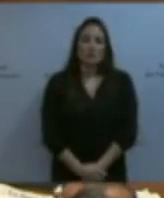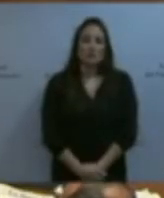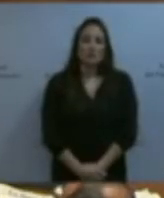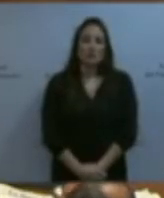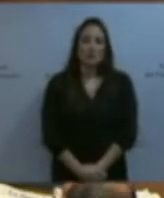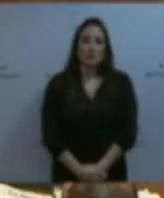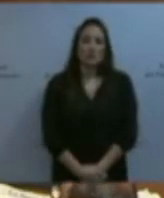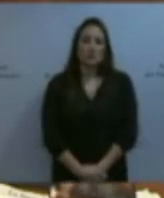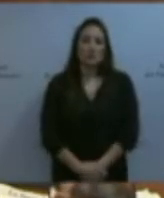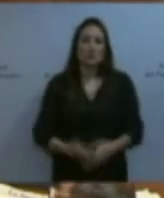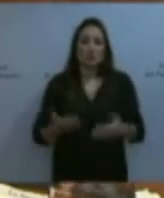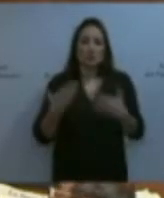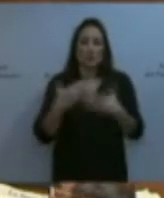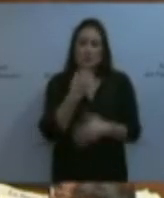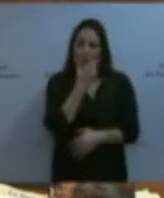Gracias.